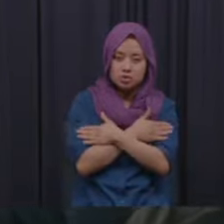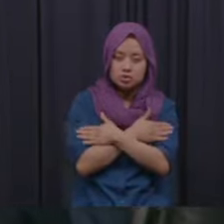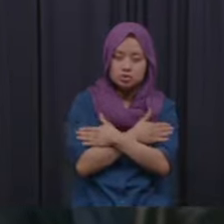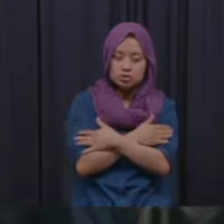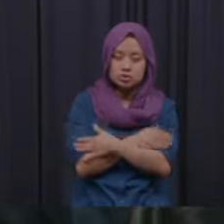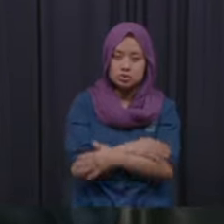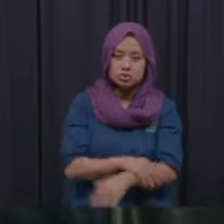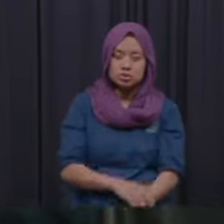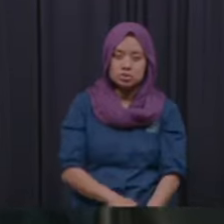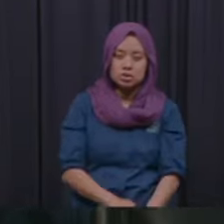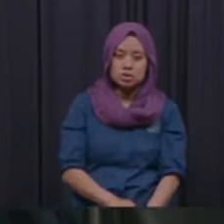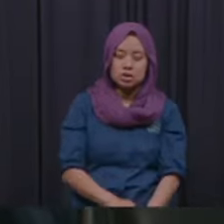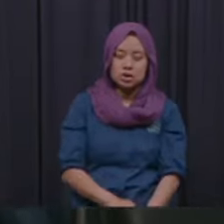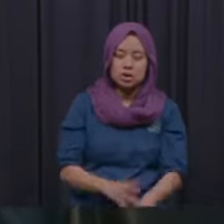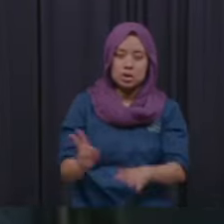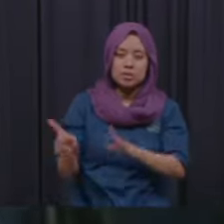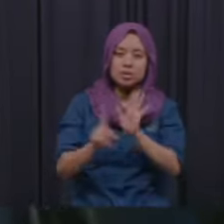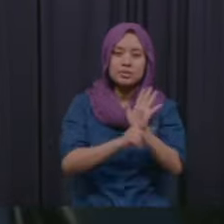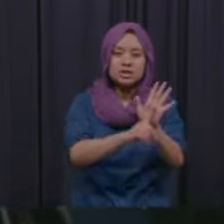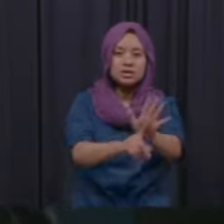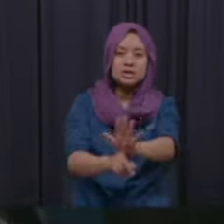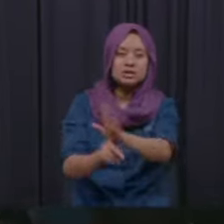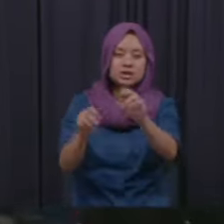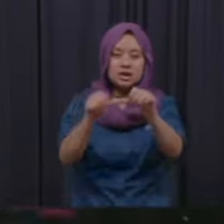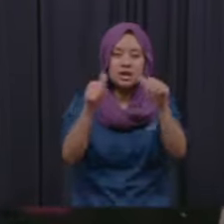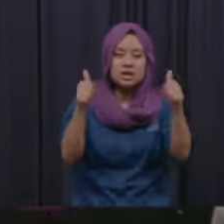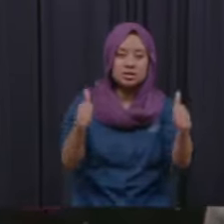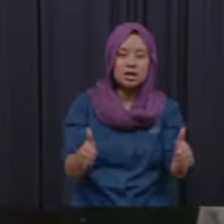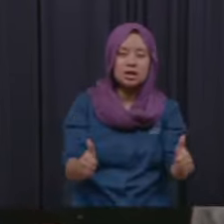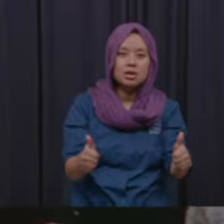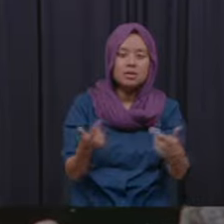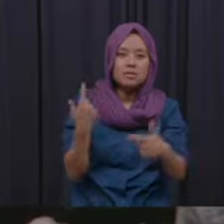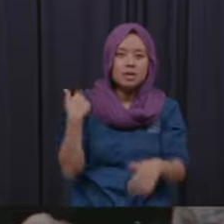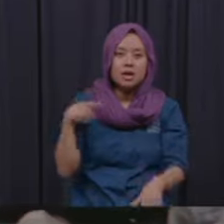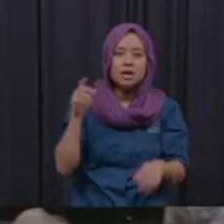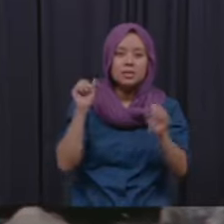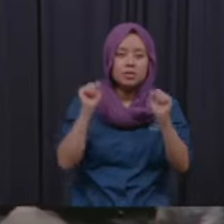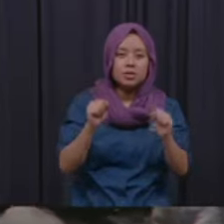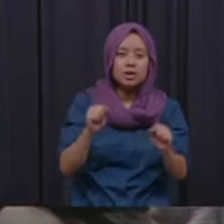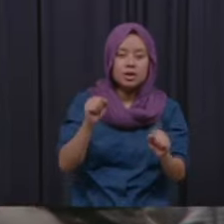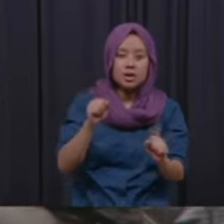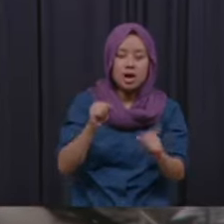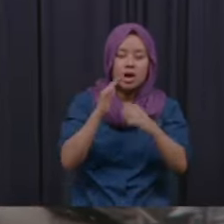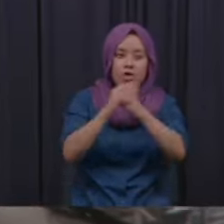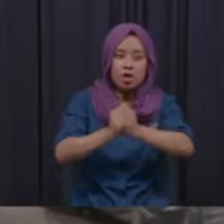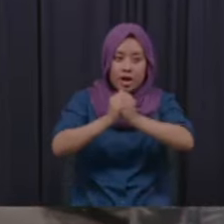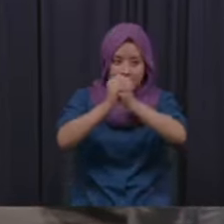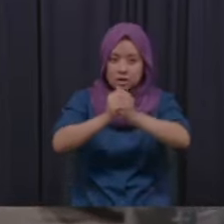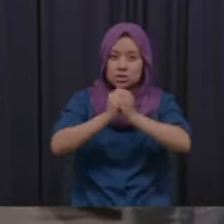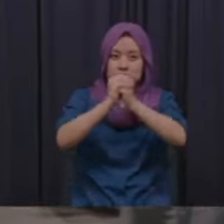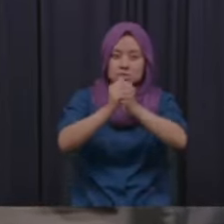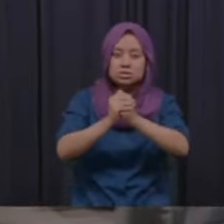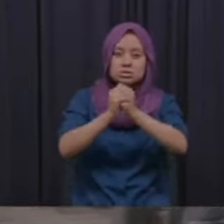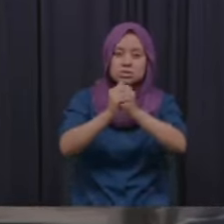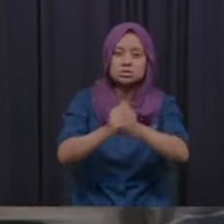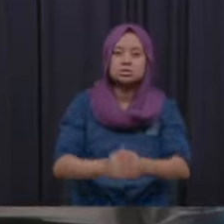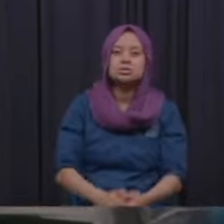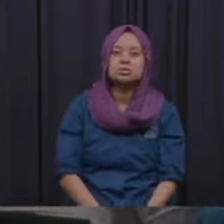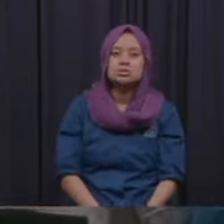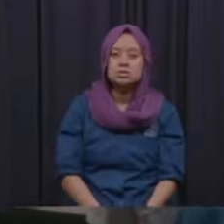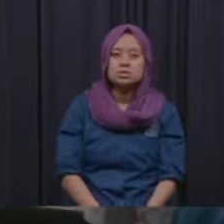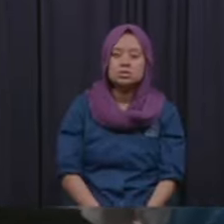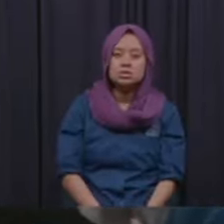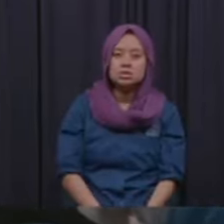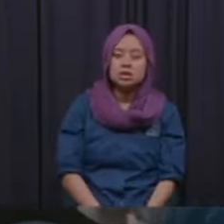coberturas y pueden caminar aquí al frente de mí para que mis hermanos puedan ayudarme a orar. Les recuerdo, el día de